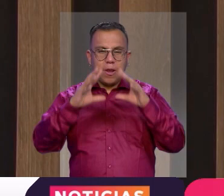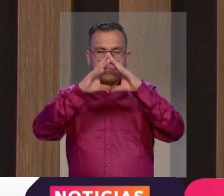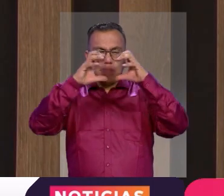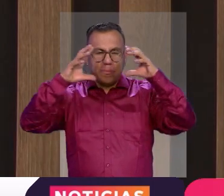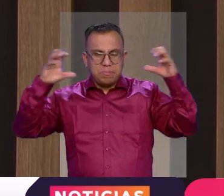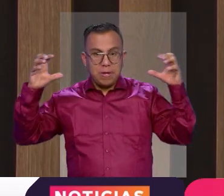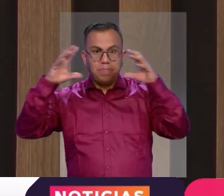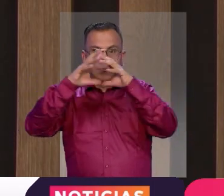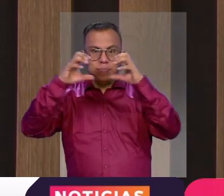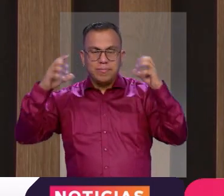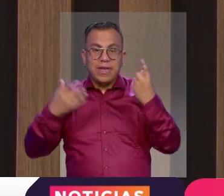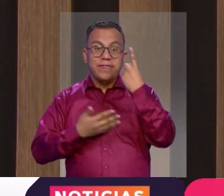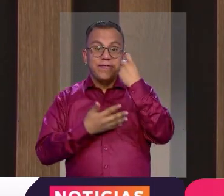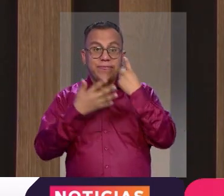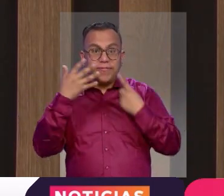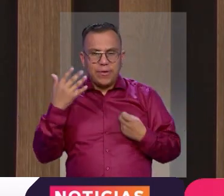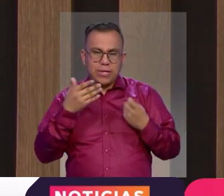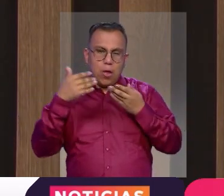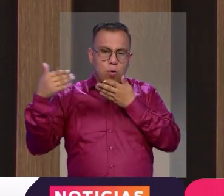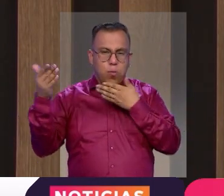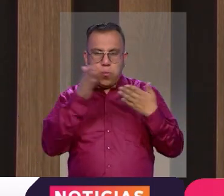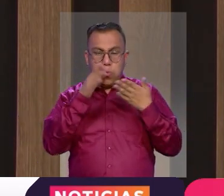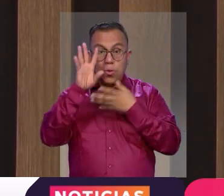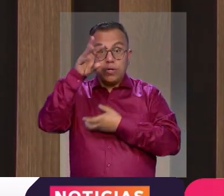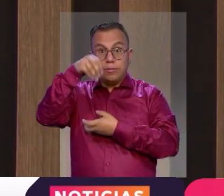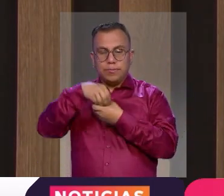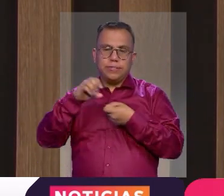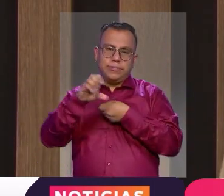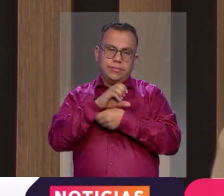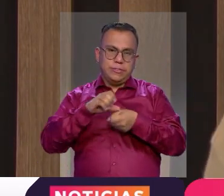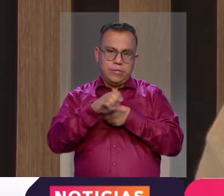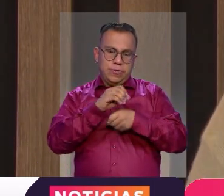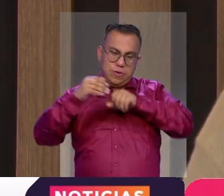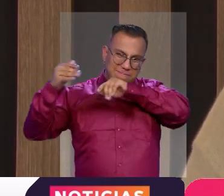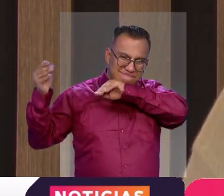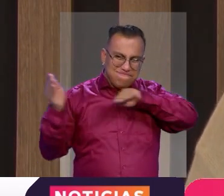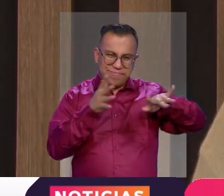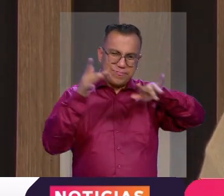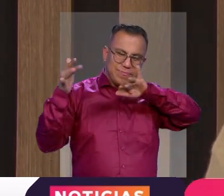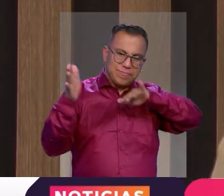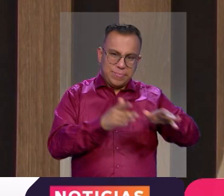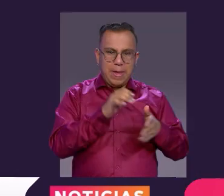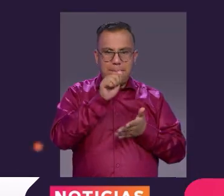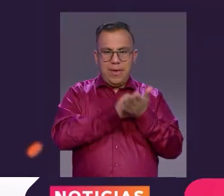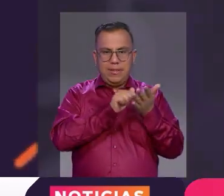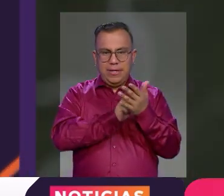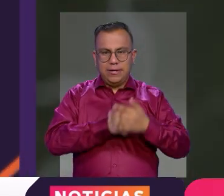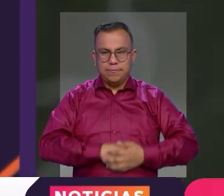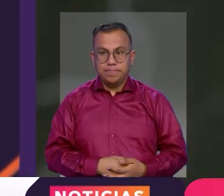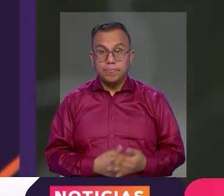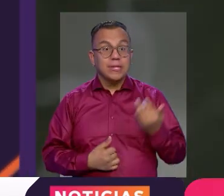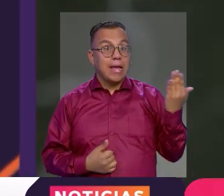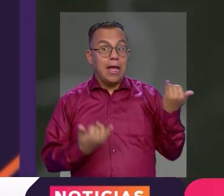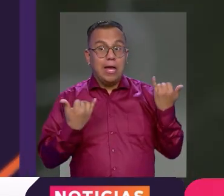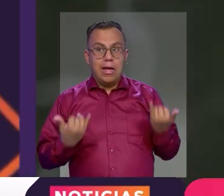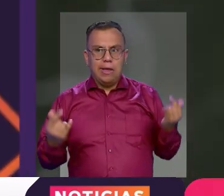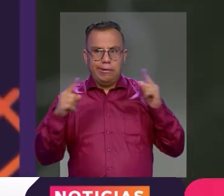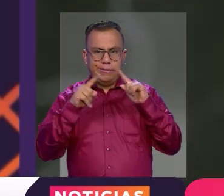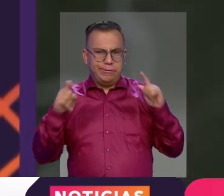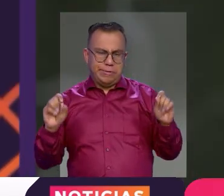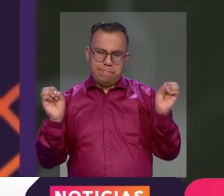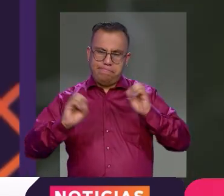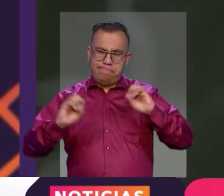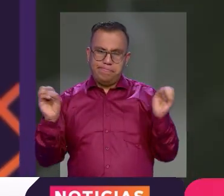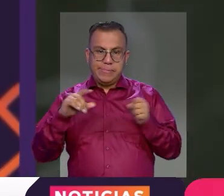y la falta de vientos dentro de la ciudad no arrastra ese material particulado aseguran que no se han presentado